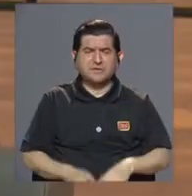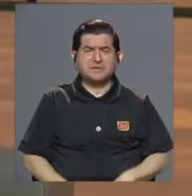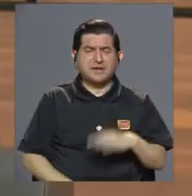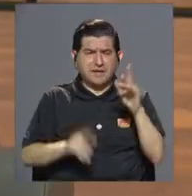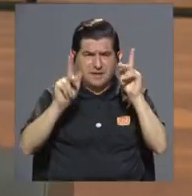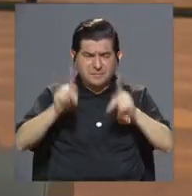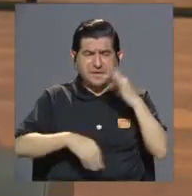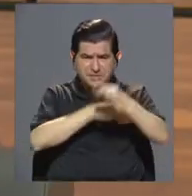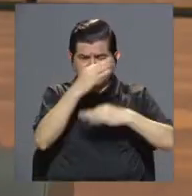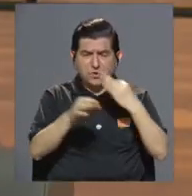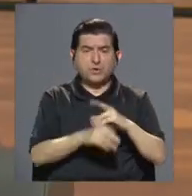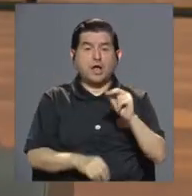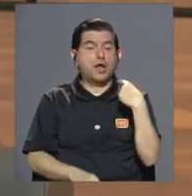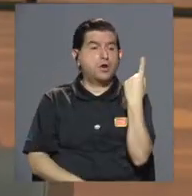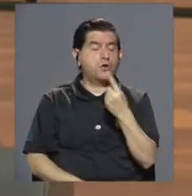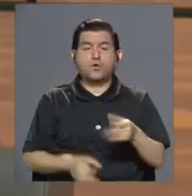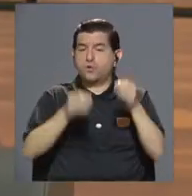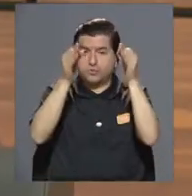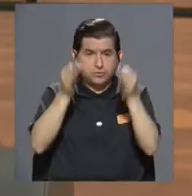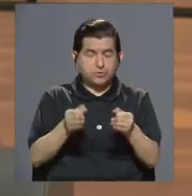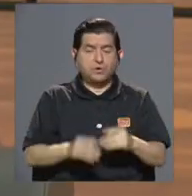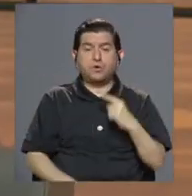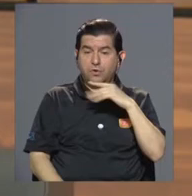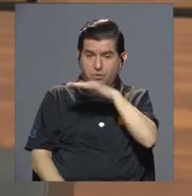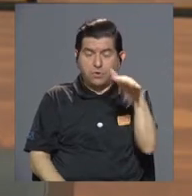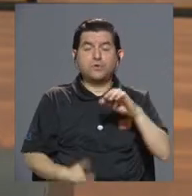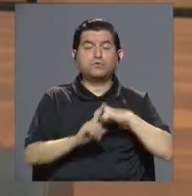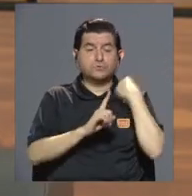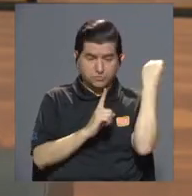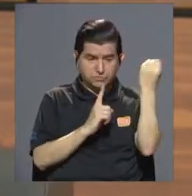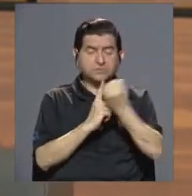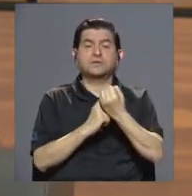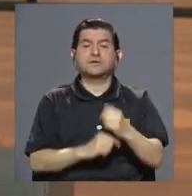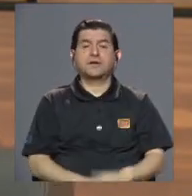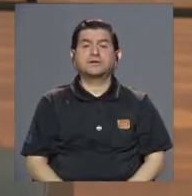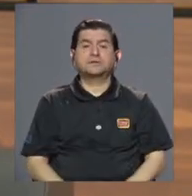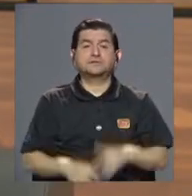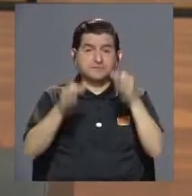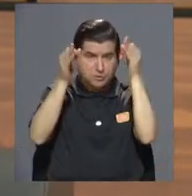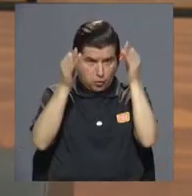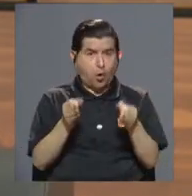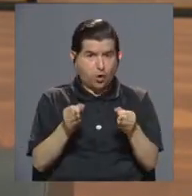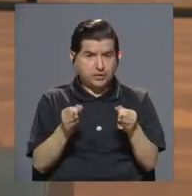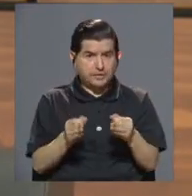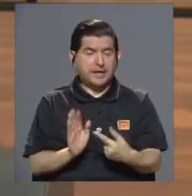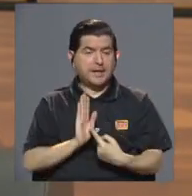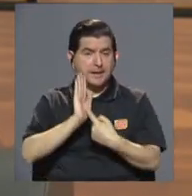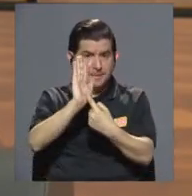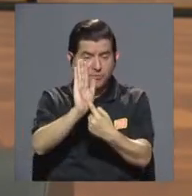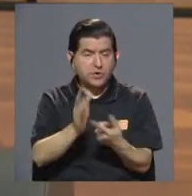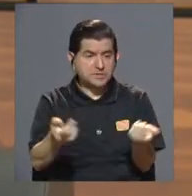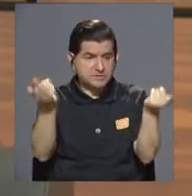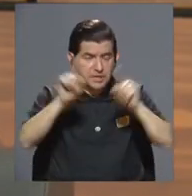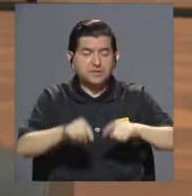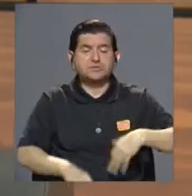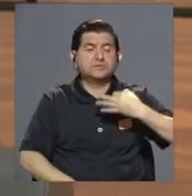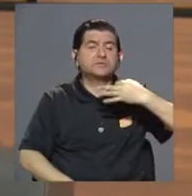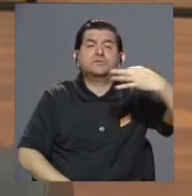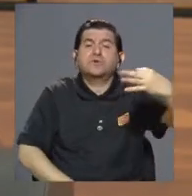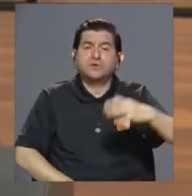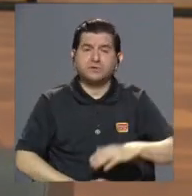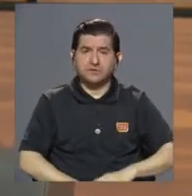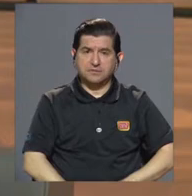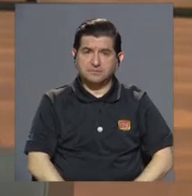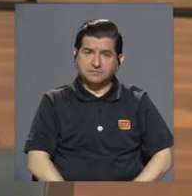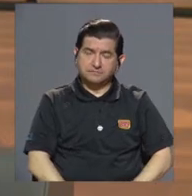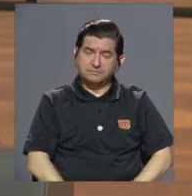tipo. Por favor, no solo en la Corte, existe en la realidad, en la sociedad. La Corte es el reflejo de lo que ocurre en el día a día. Es